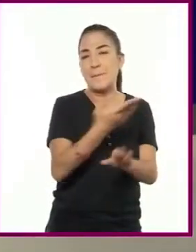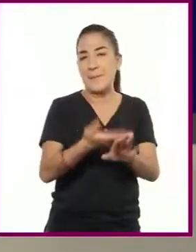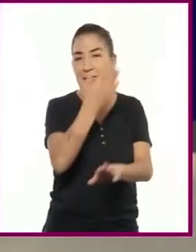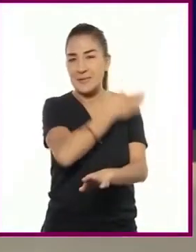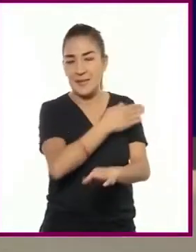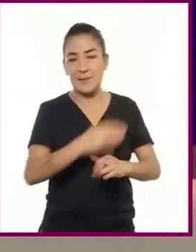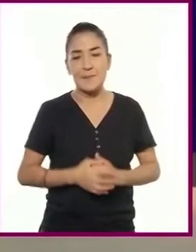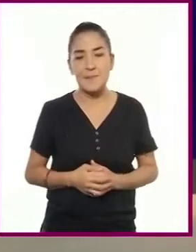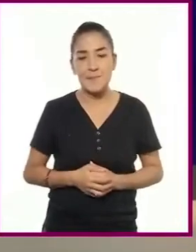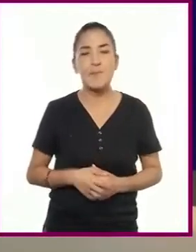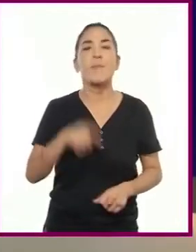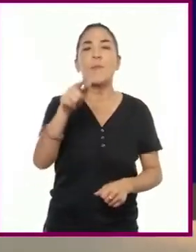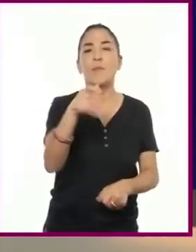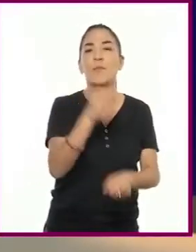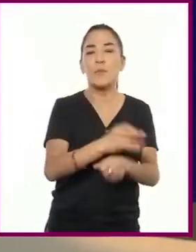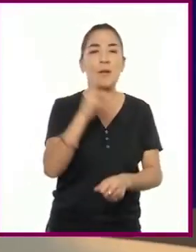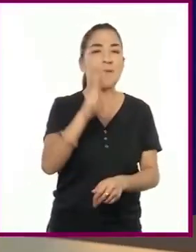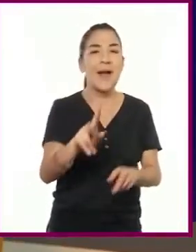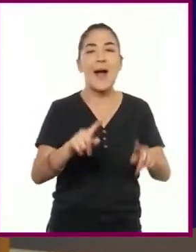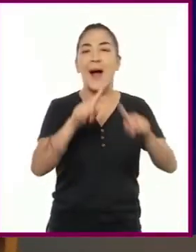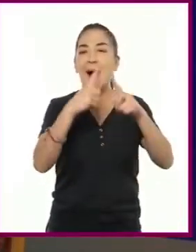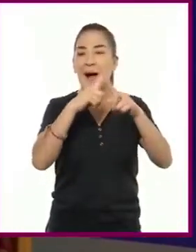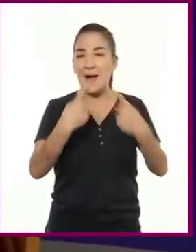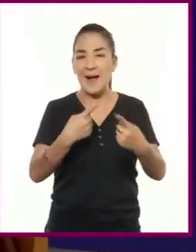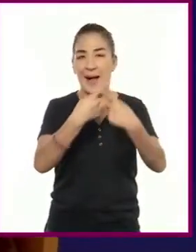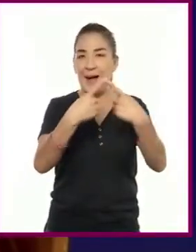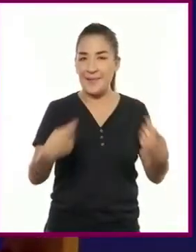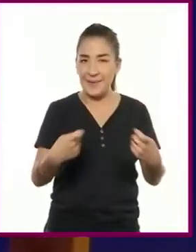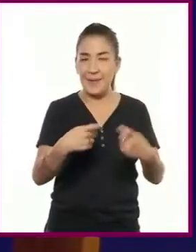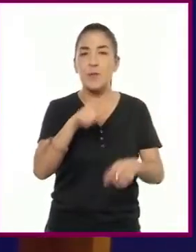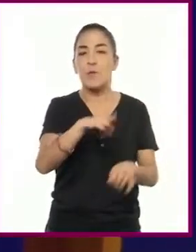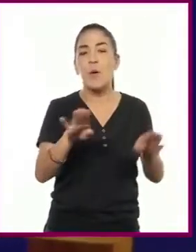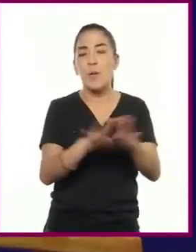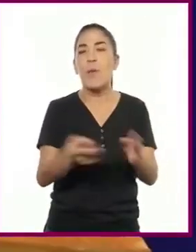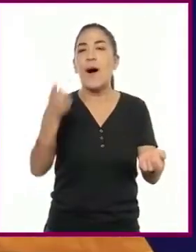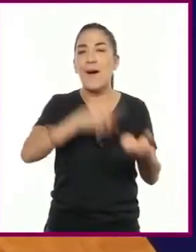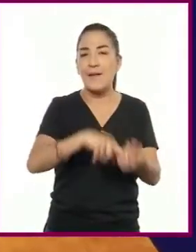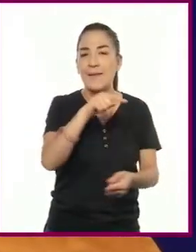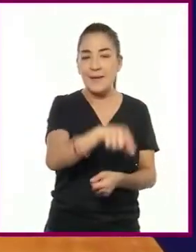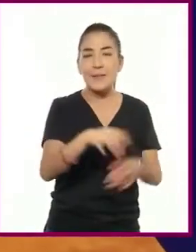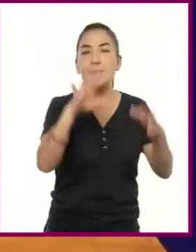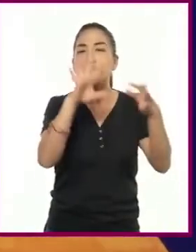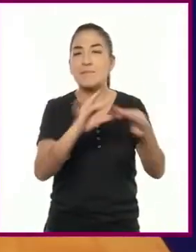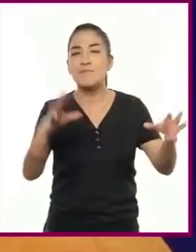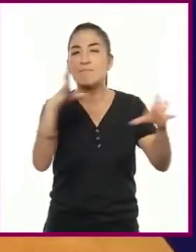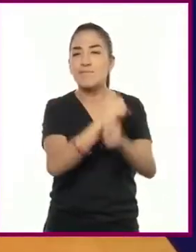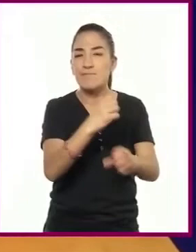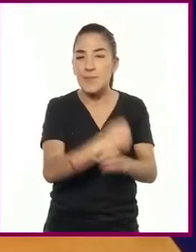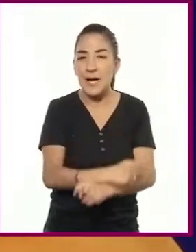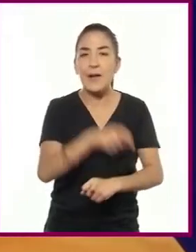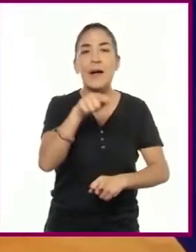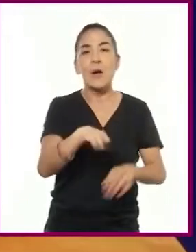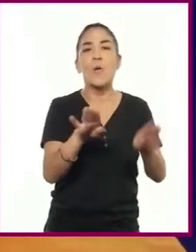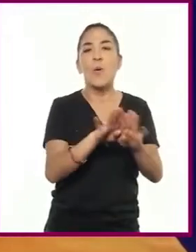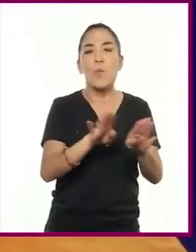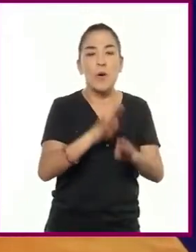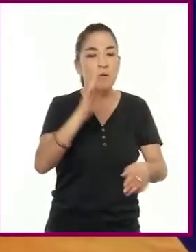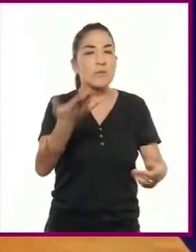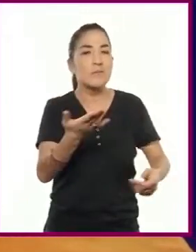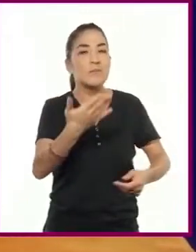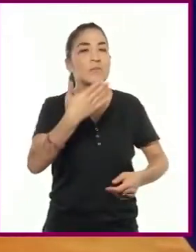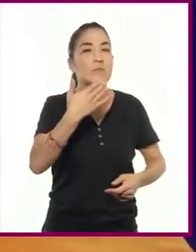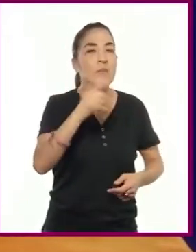Detengámonos un poco en los adjetivos, tan presentes en las descripciones. Estas palabras describen o califican a